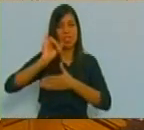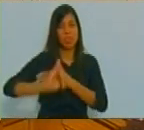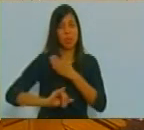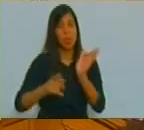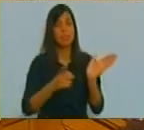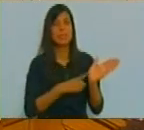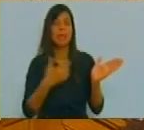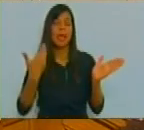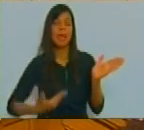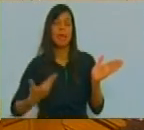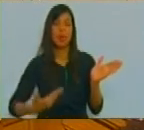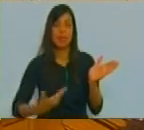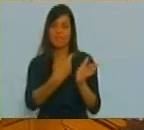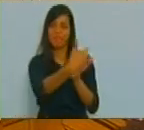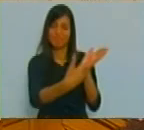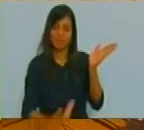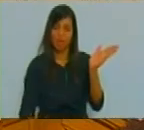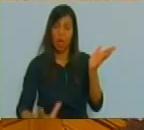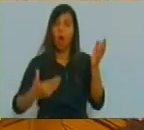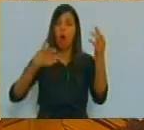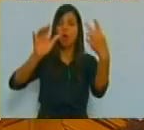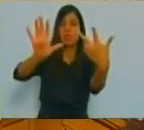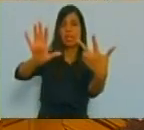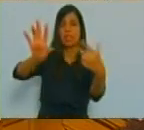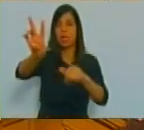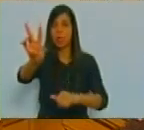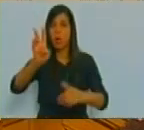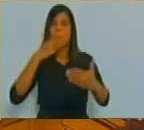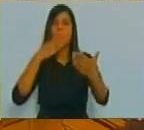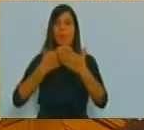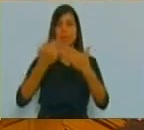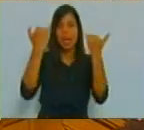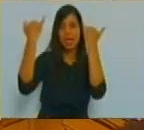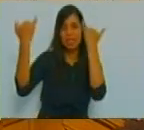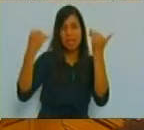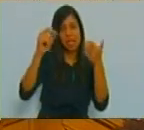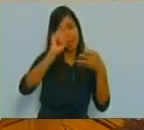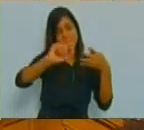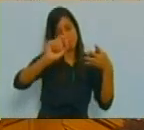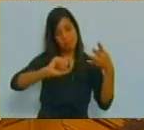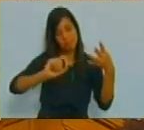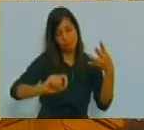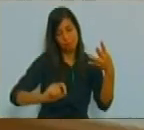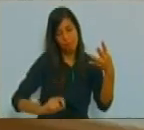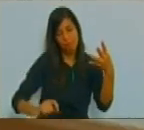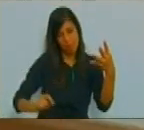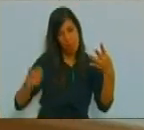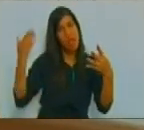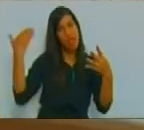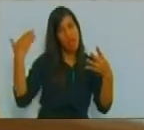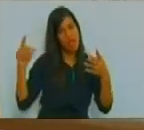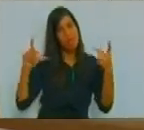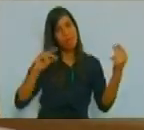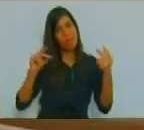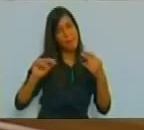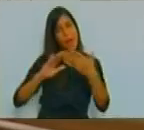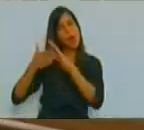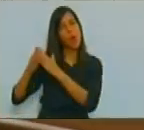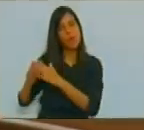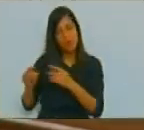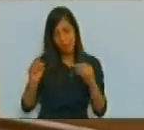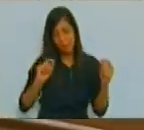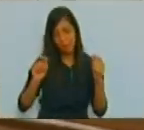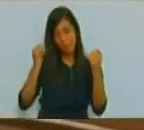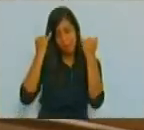que estas 82 propuestas recibidas en las asambleas populares constituyentes nosotros las